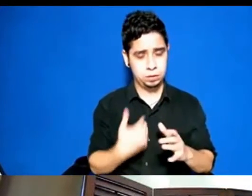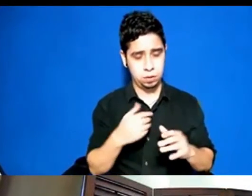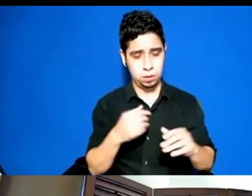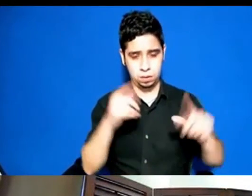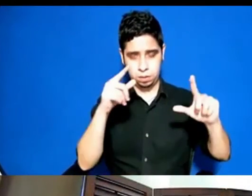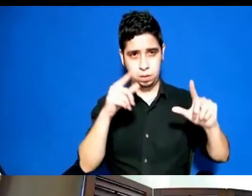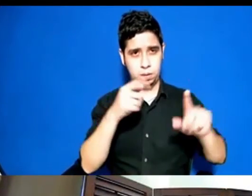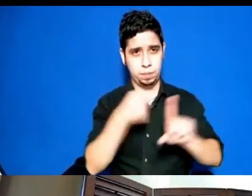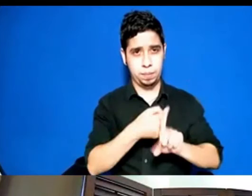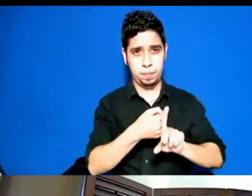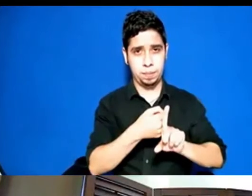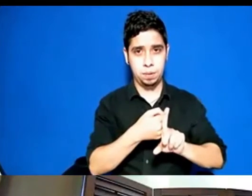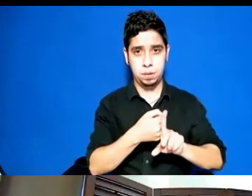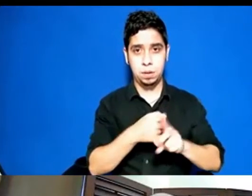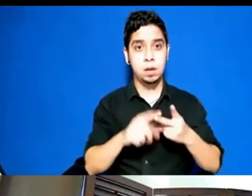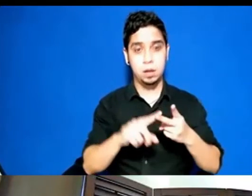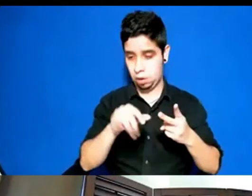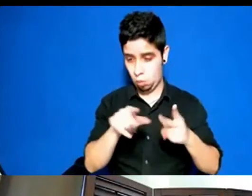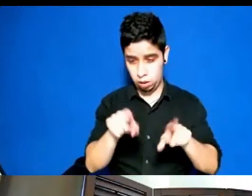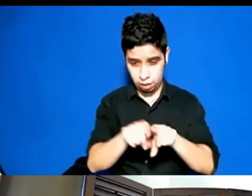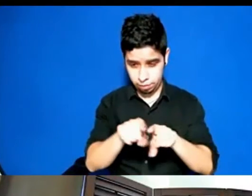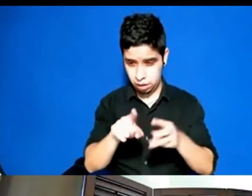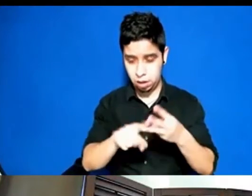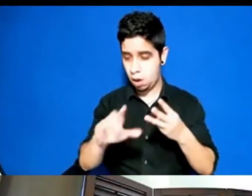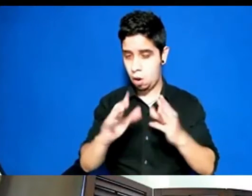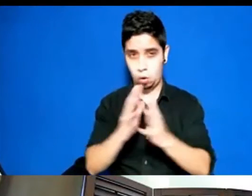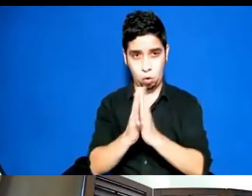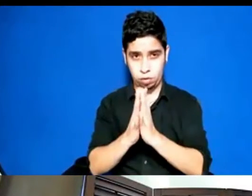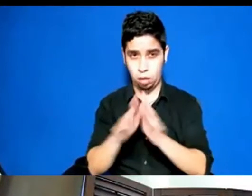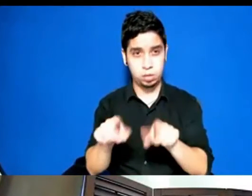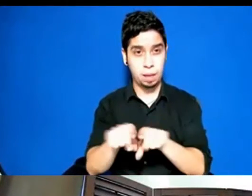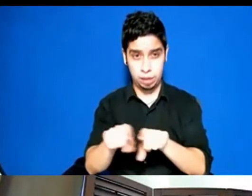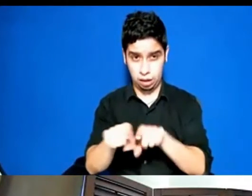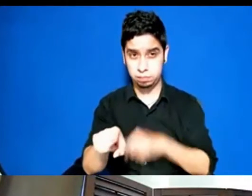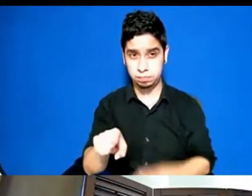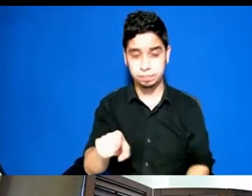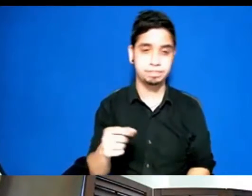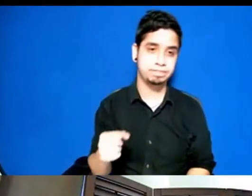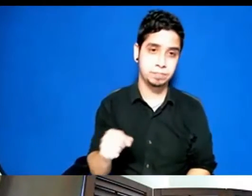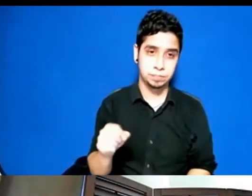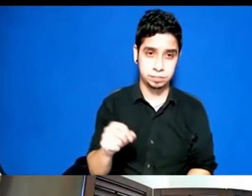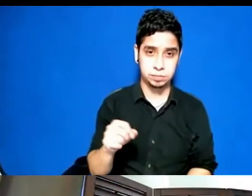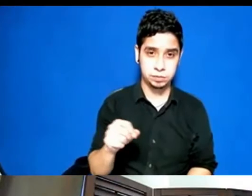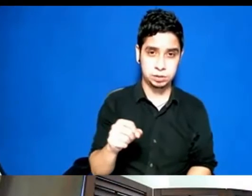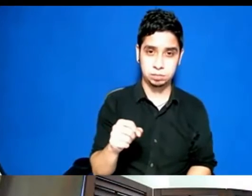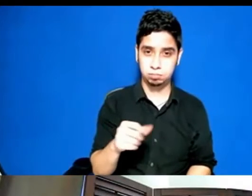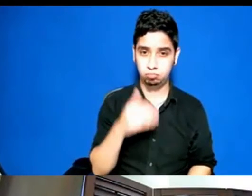San Juan también y en Condado también, o sea, eso ha pasado. Son dos